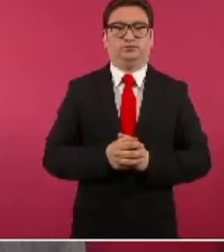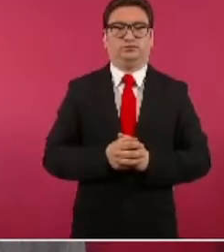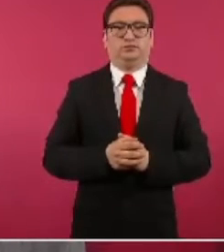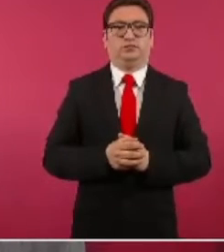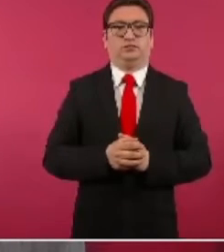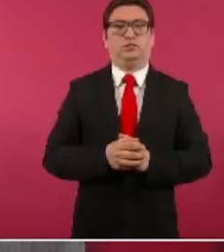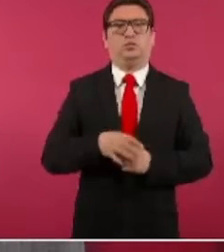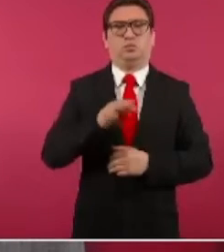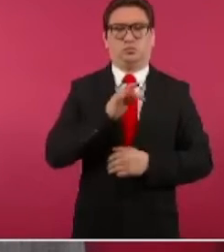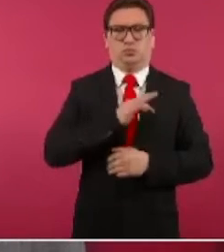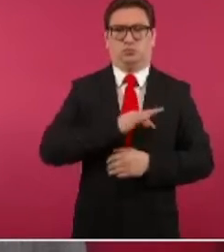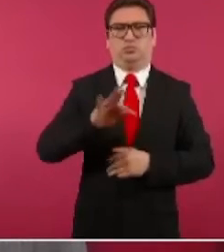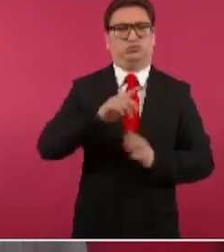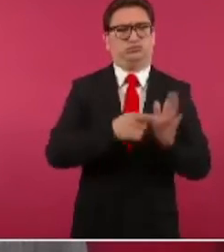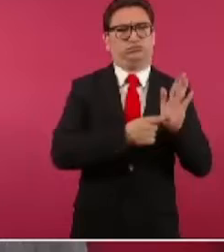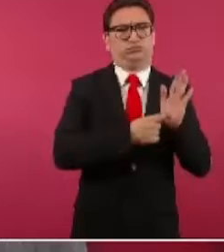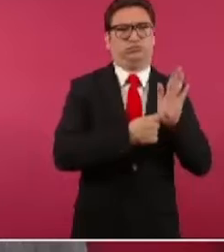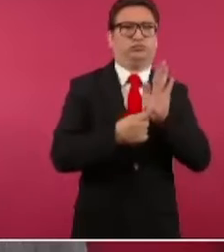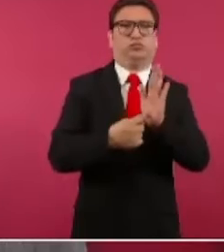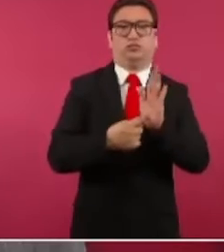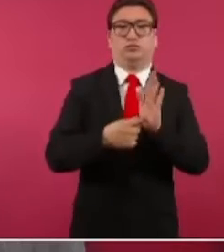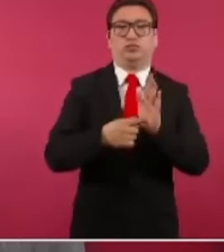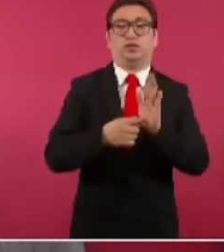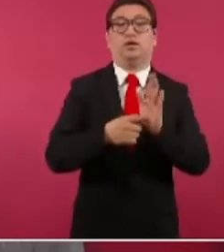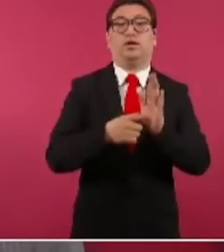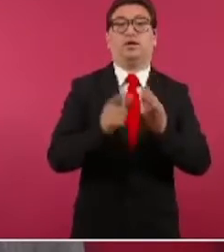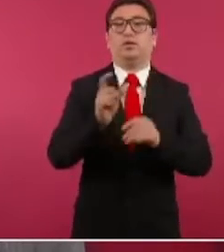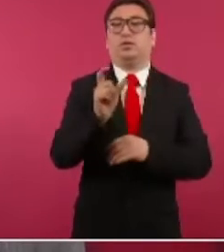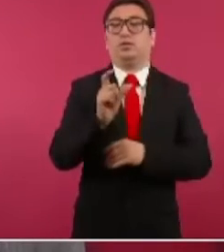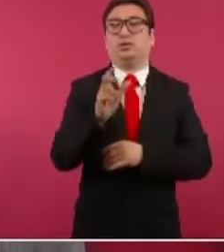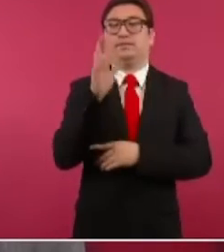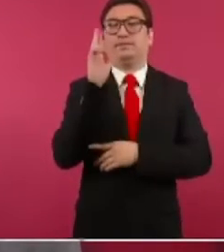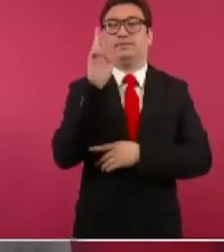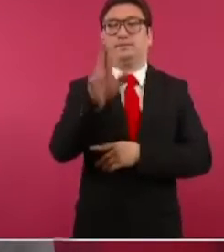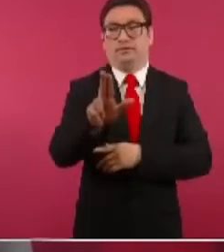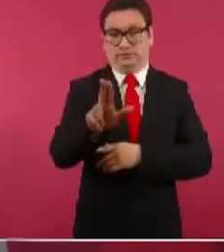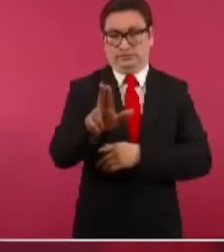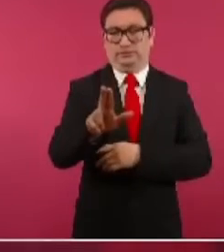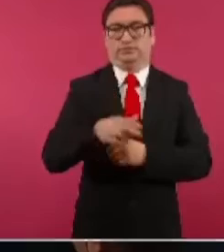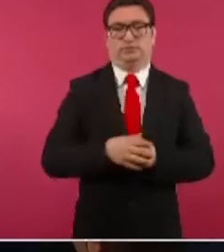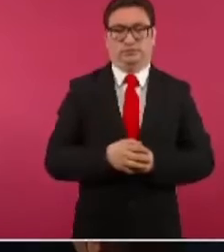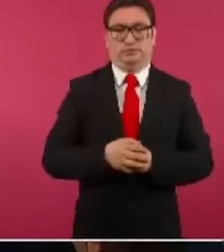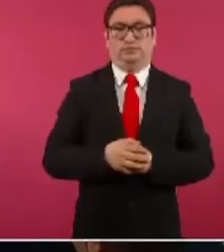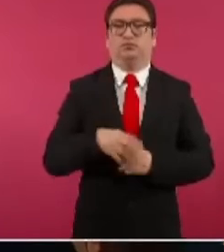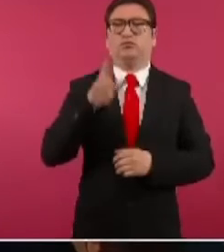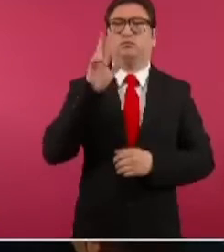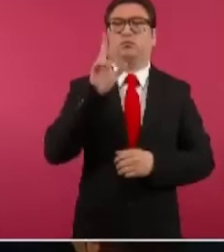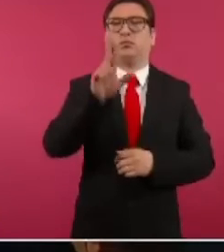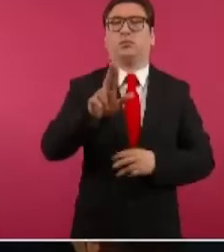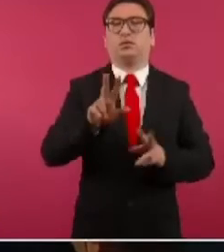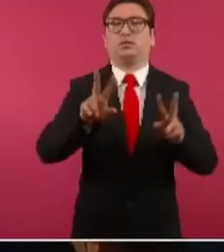dar a conocer el martes, que tenemos lo de